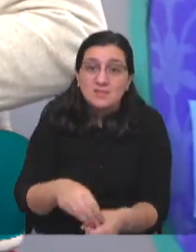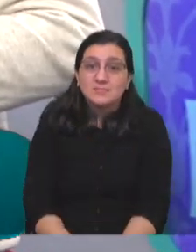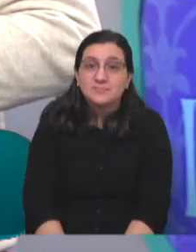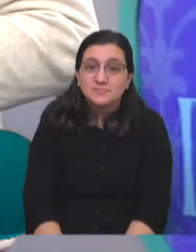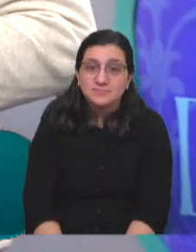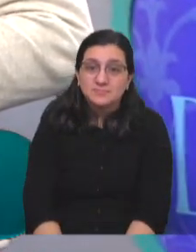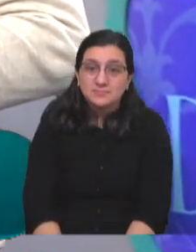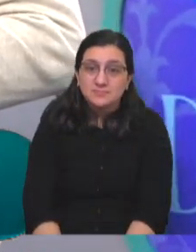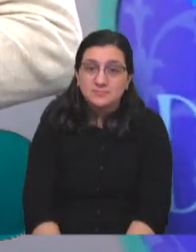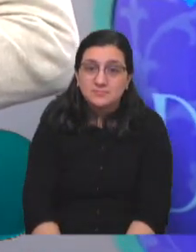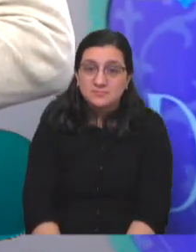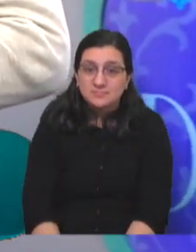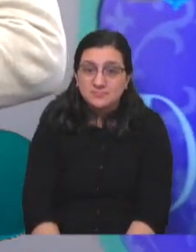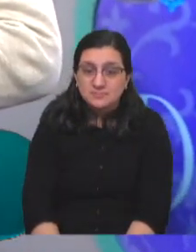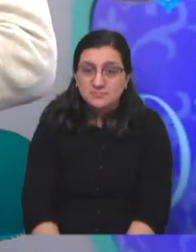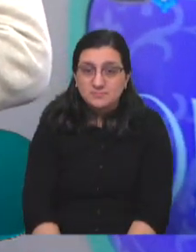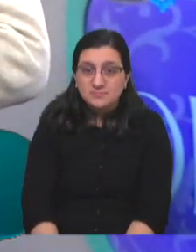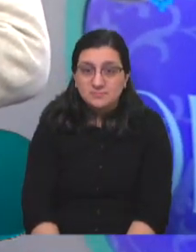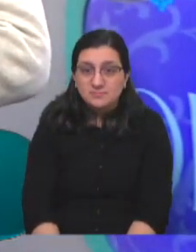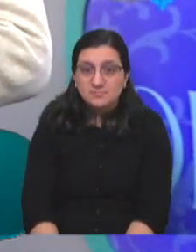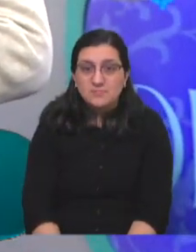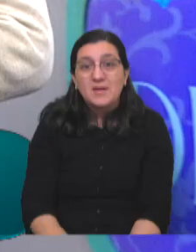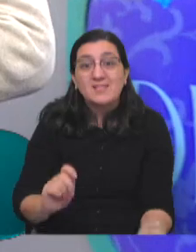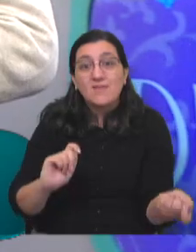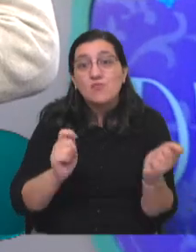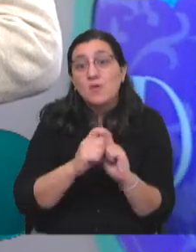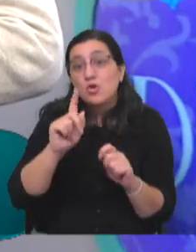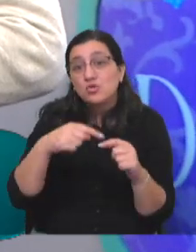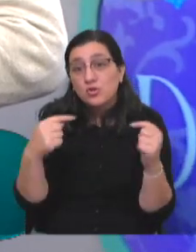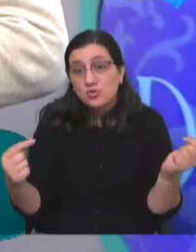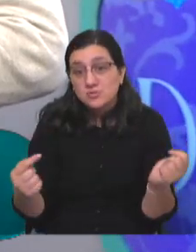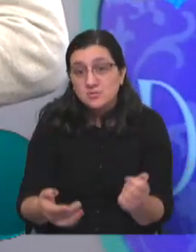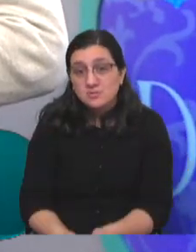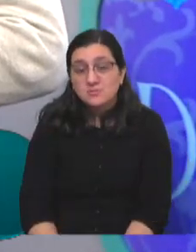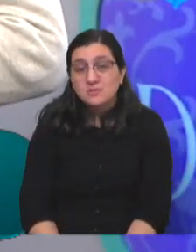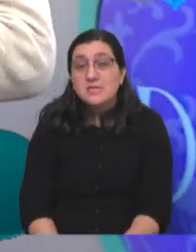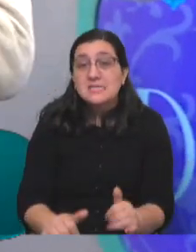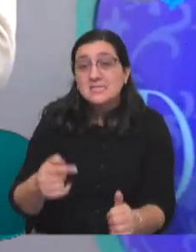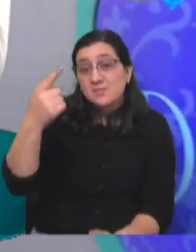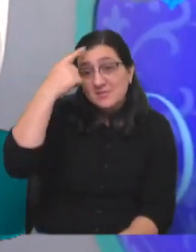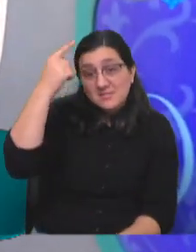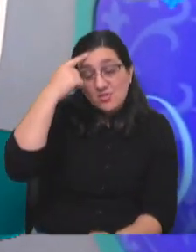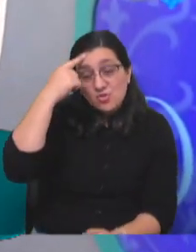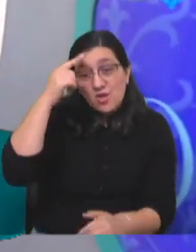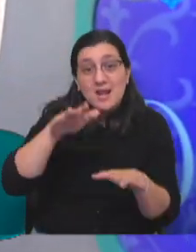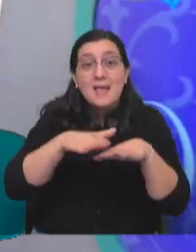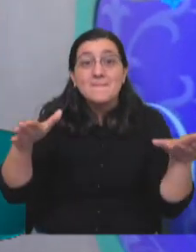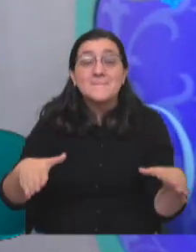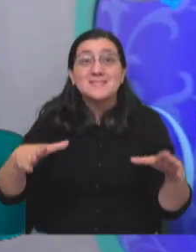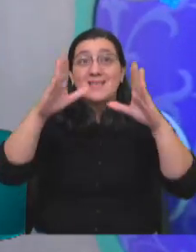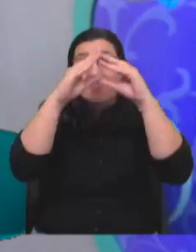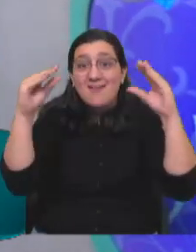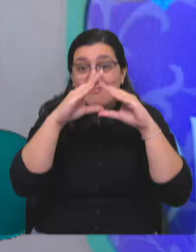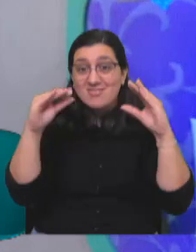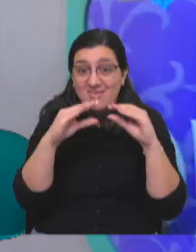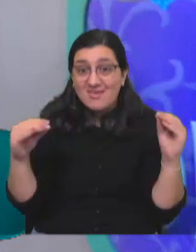y desmaterializar la verdura y la fruta para transformarla en otra cosa. Estoy pensando ya en la mesa navideña. Me estoy acelerando. Puede ser, Silvia Ruiz. Estás